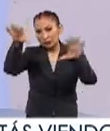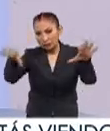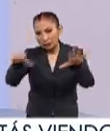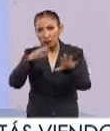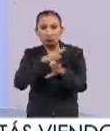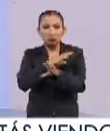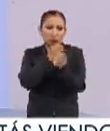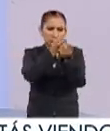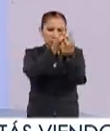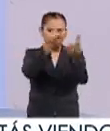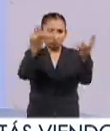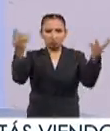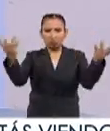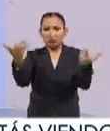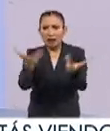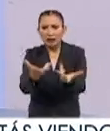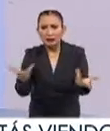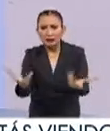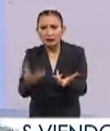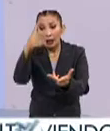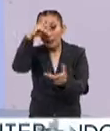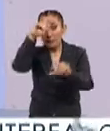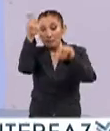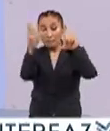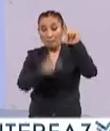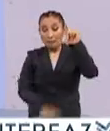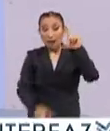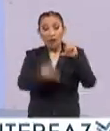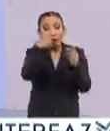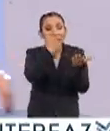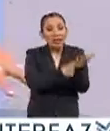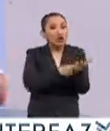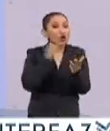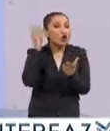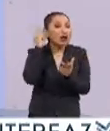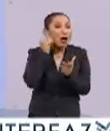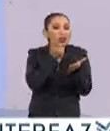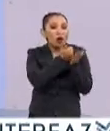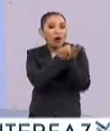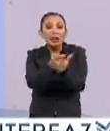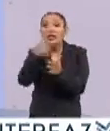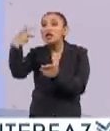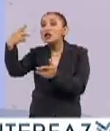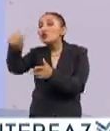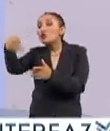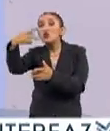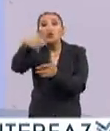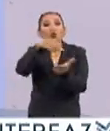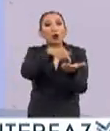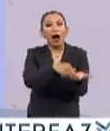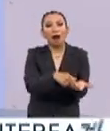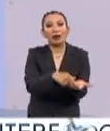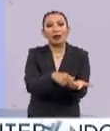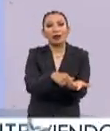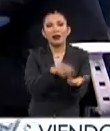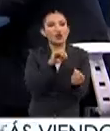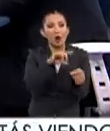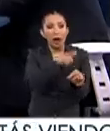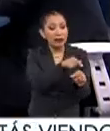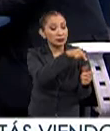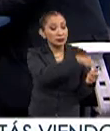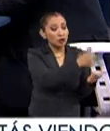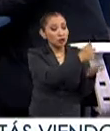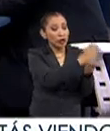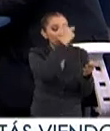una posibilidad de construir a la nación desde la radio y desde los lugares donde ésta se genera. No es la invasión